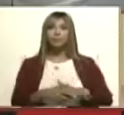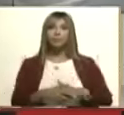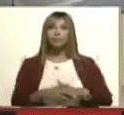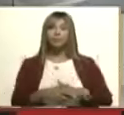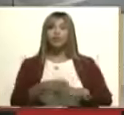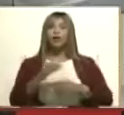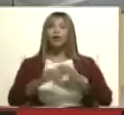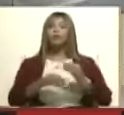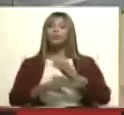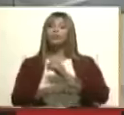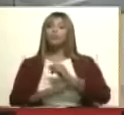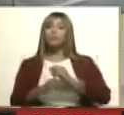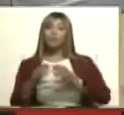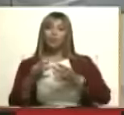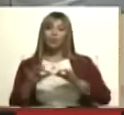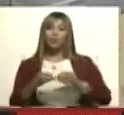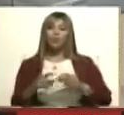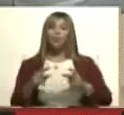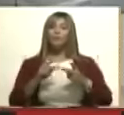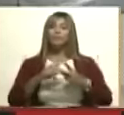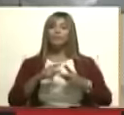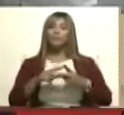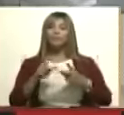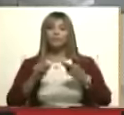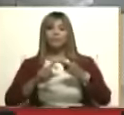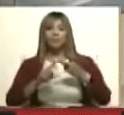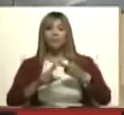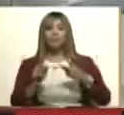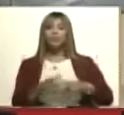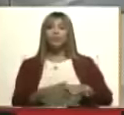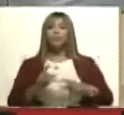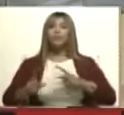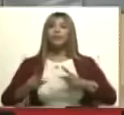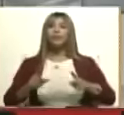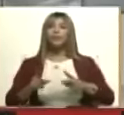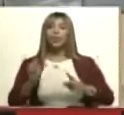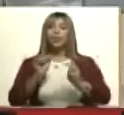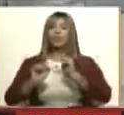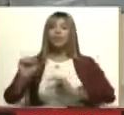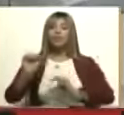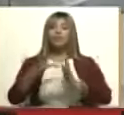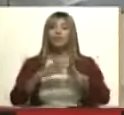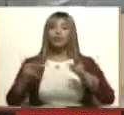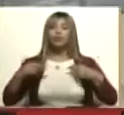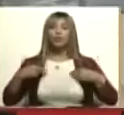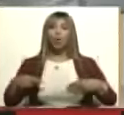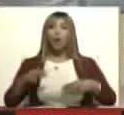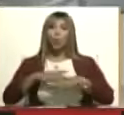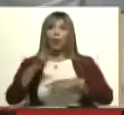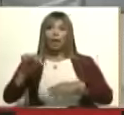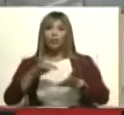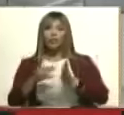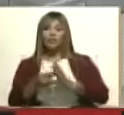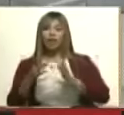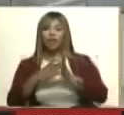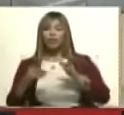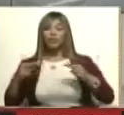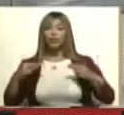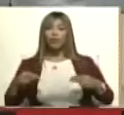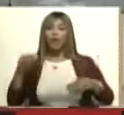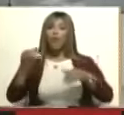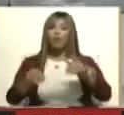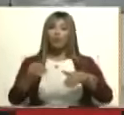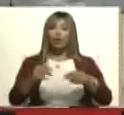Delitos Comunes, contra Delitos Comunes, la Dirección General de Defensa de los Derechos Humanos, pues es un derecho humano, el derecho humano a